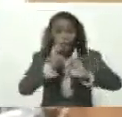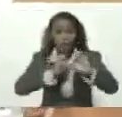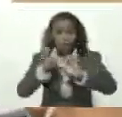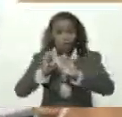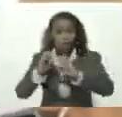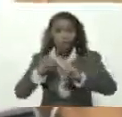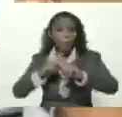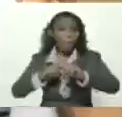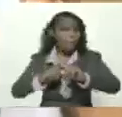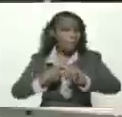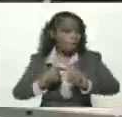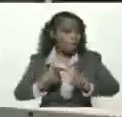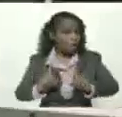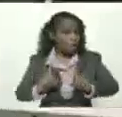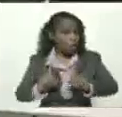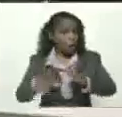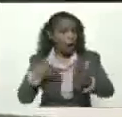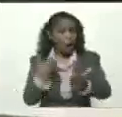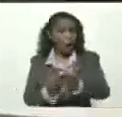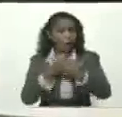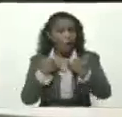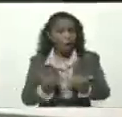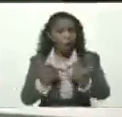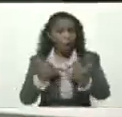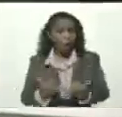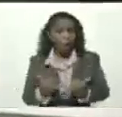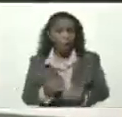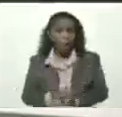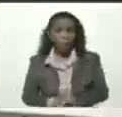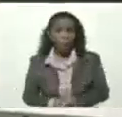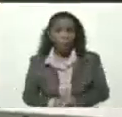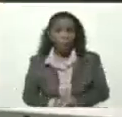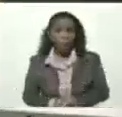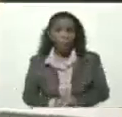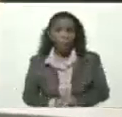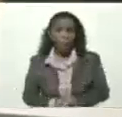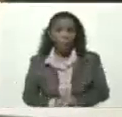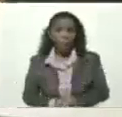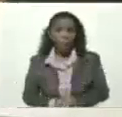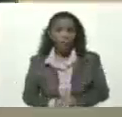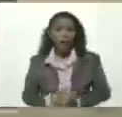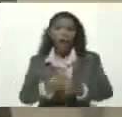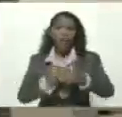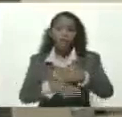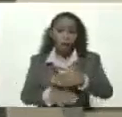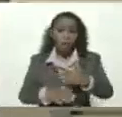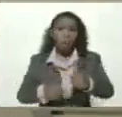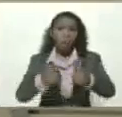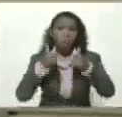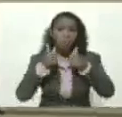Pero hasta ahora va con muy buen,